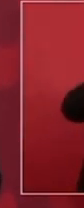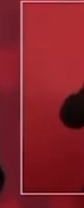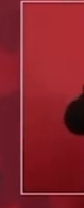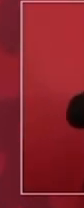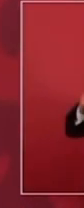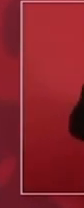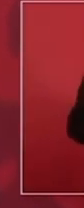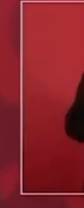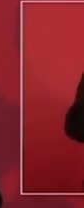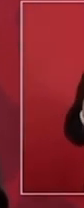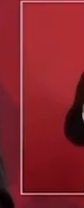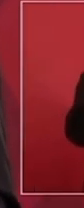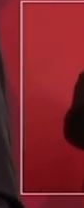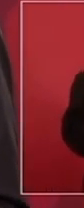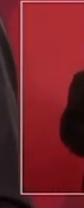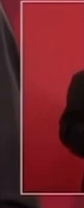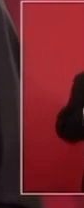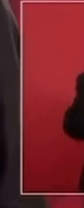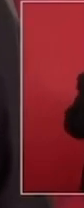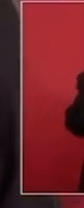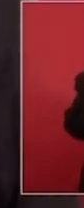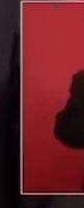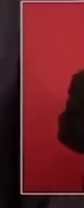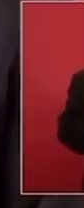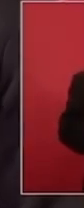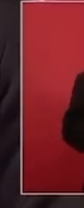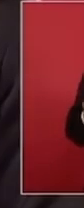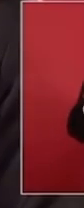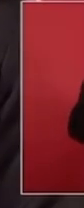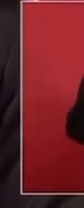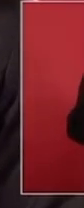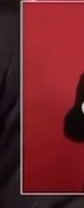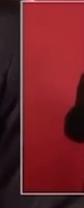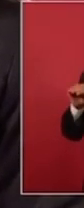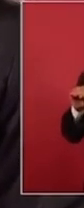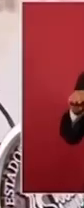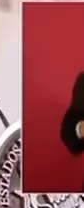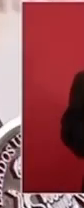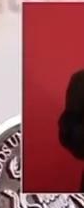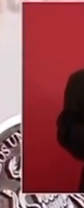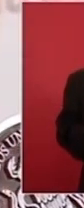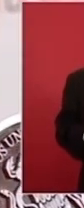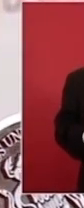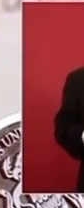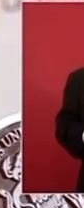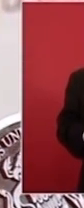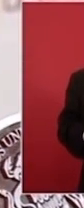que nuestro trato se da a partir de un pie de igualdad.